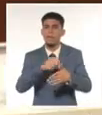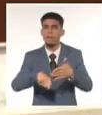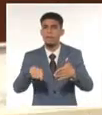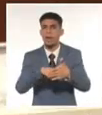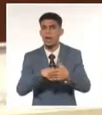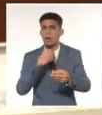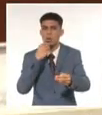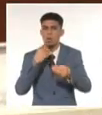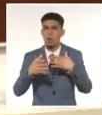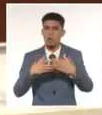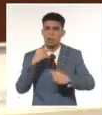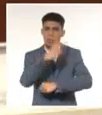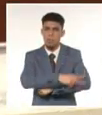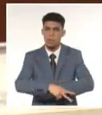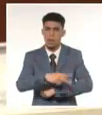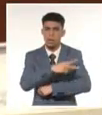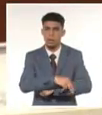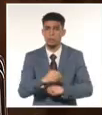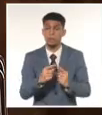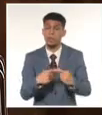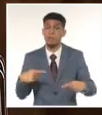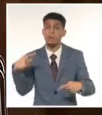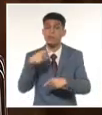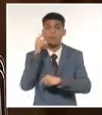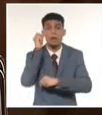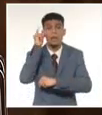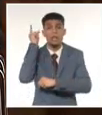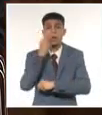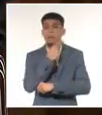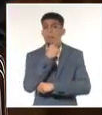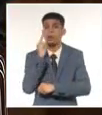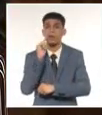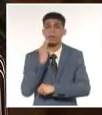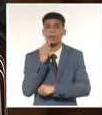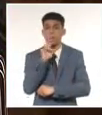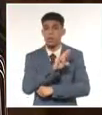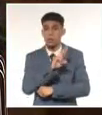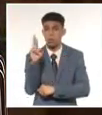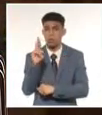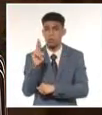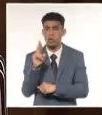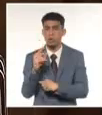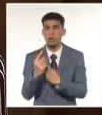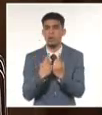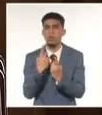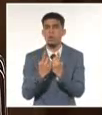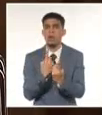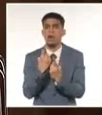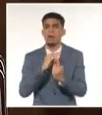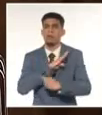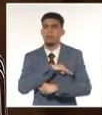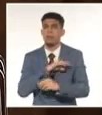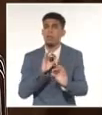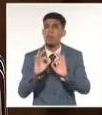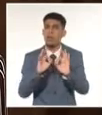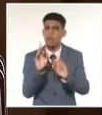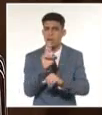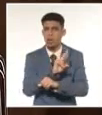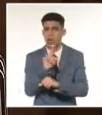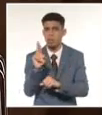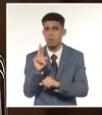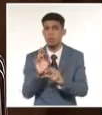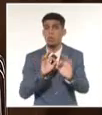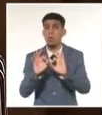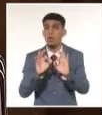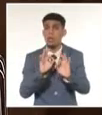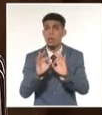mundo, siguiendo la máxima martiana de que patria es humanidad. Cuidemos la unidad más que a la niña